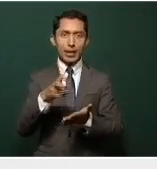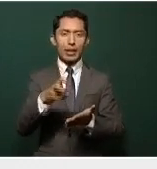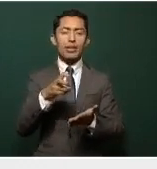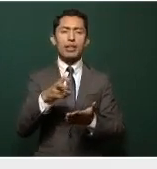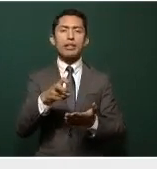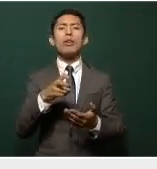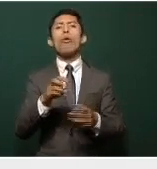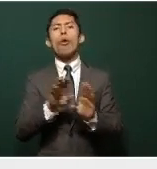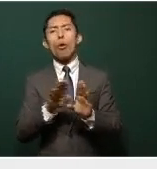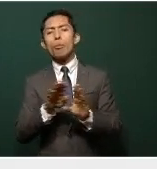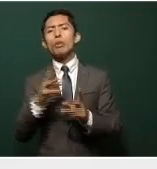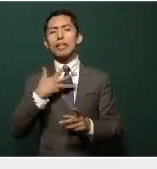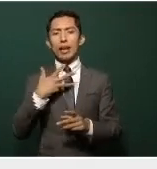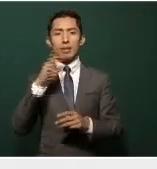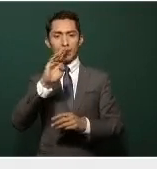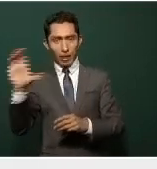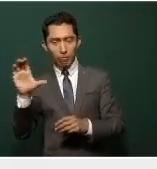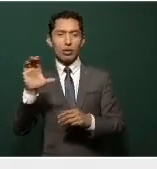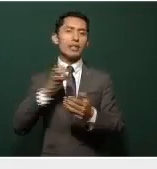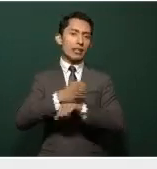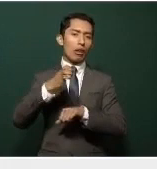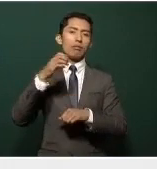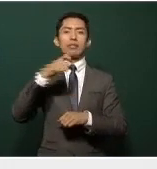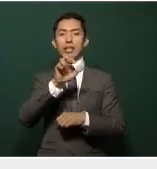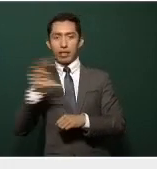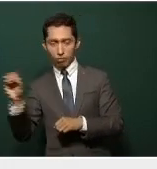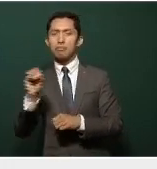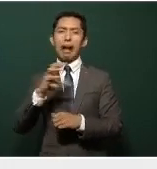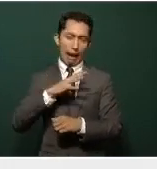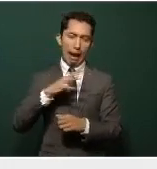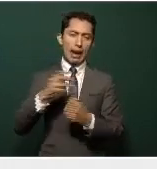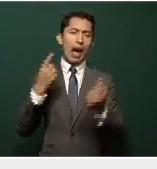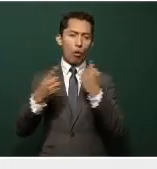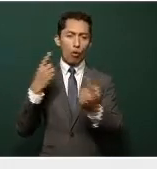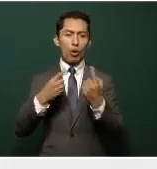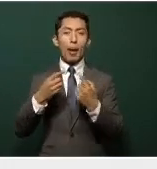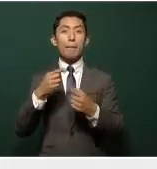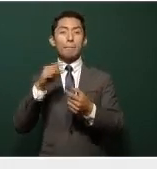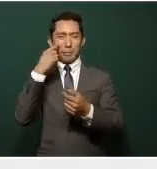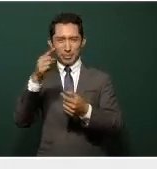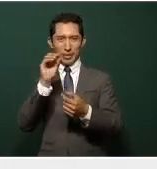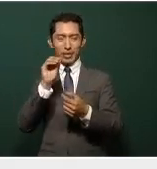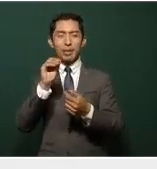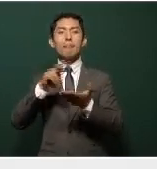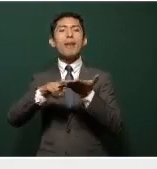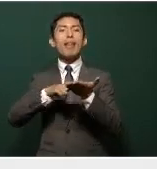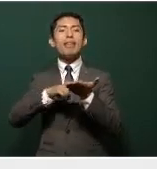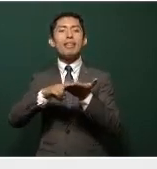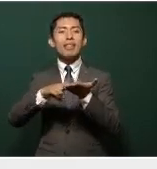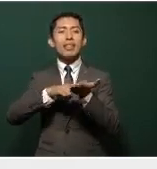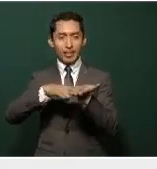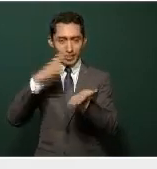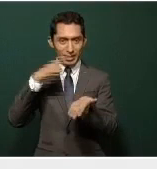también los extremos, tanto Baja California como Quintana Roo, están en esta categoría, y la mancha verde que ven ahí en el centro entre